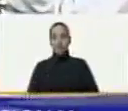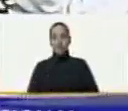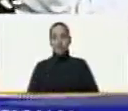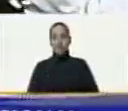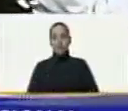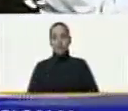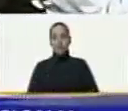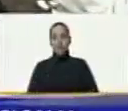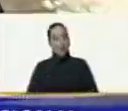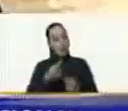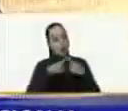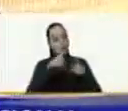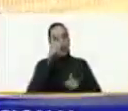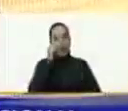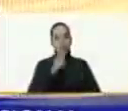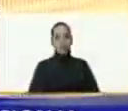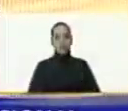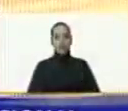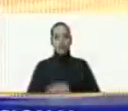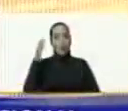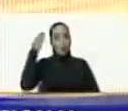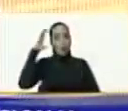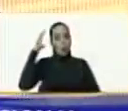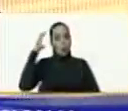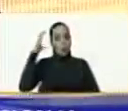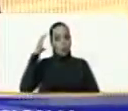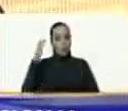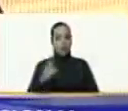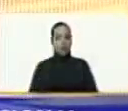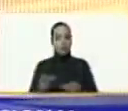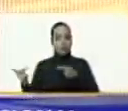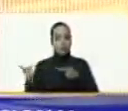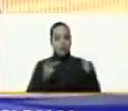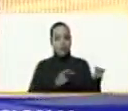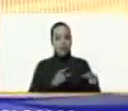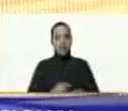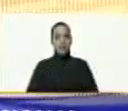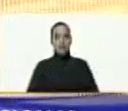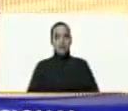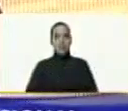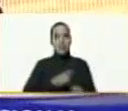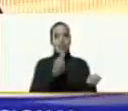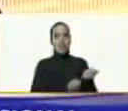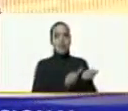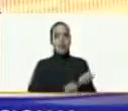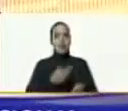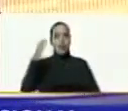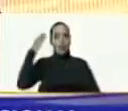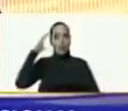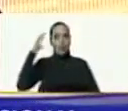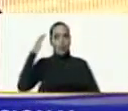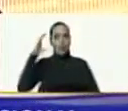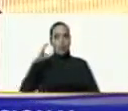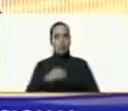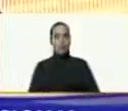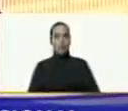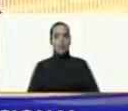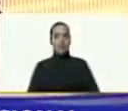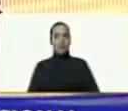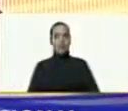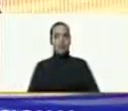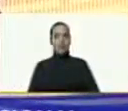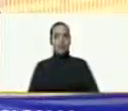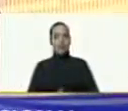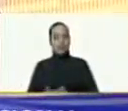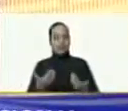Hernando Calvo Ospina de Colombia, bienvenido. Colombia, nuestra hermana Colombia. Ay, Dios mío, la